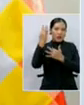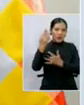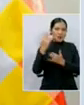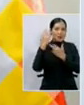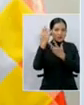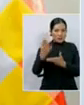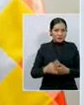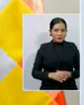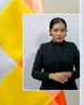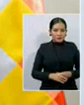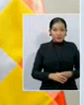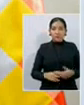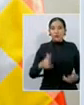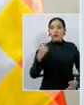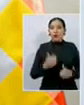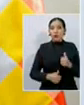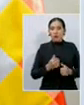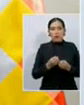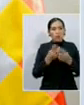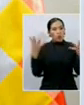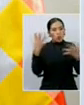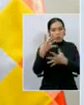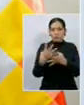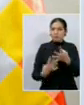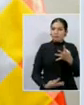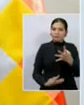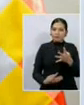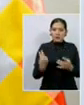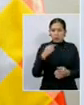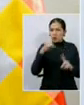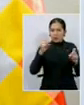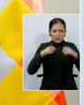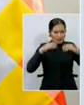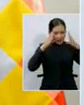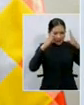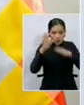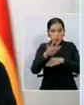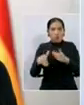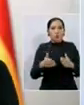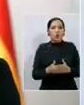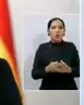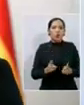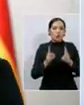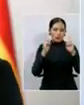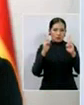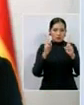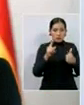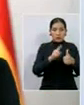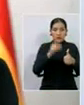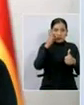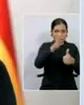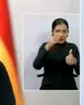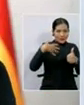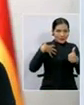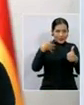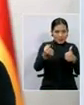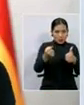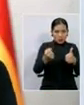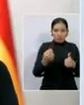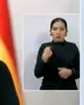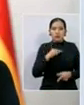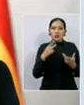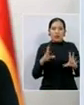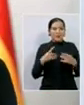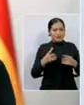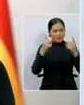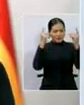pero aquello no puede afectar la unidad del instrumento como tal, pero más allá y la prioridad y lo que el presidente está enfocándose es en gobernar para